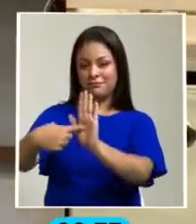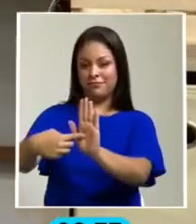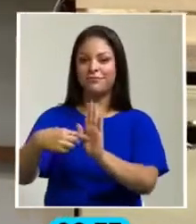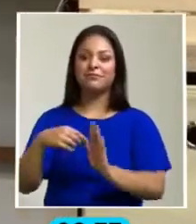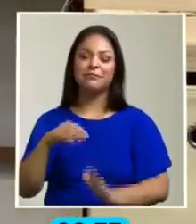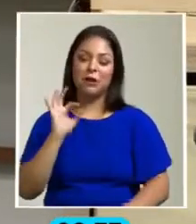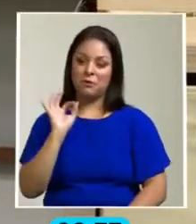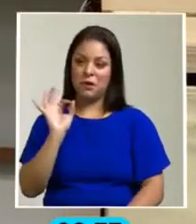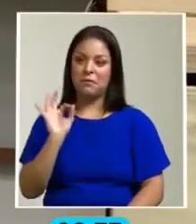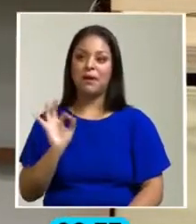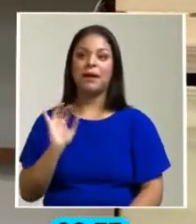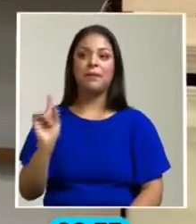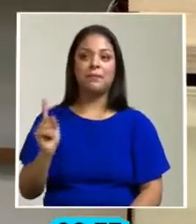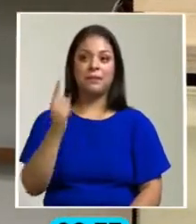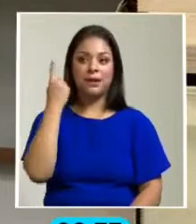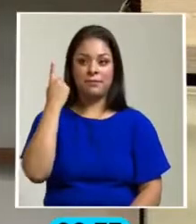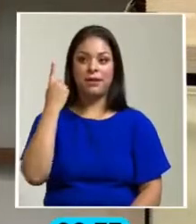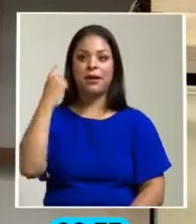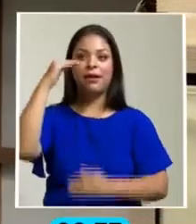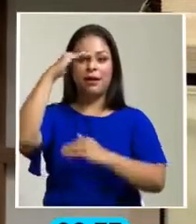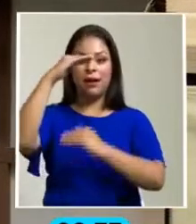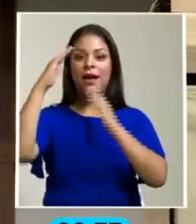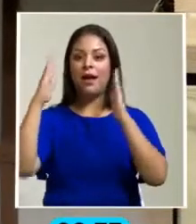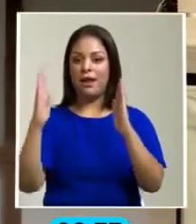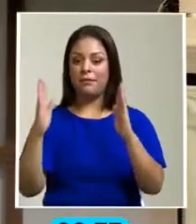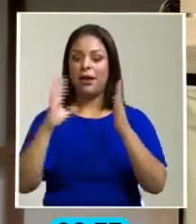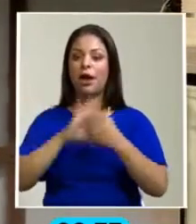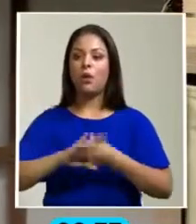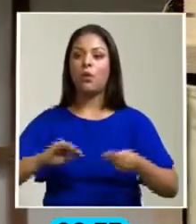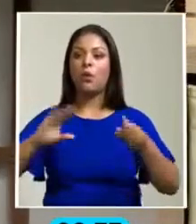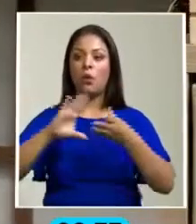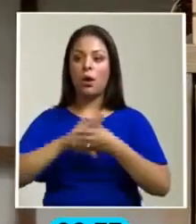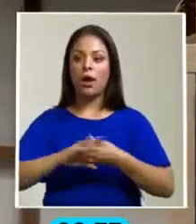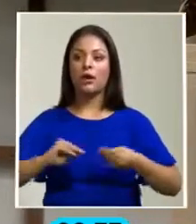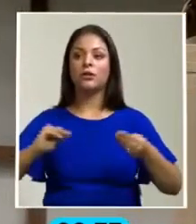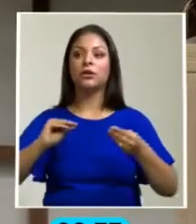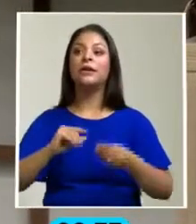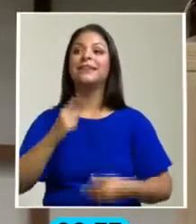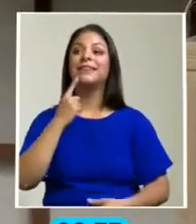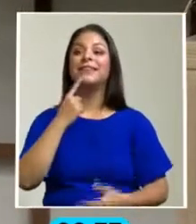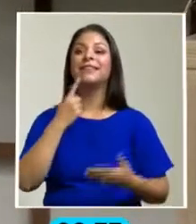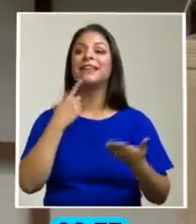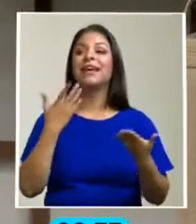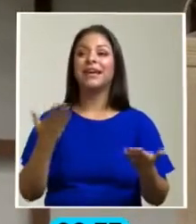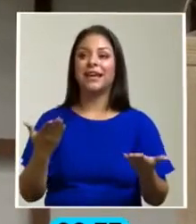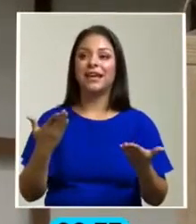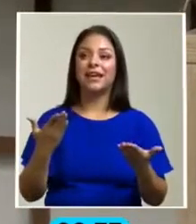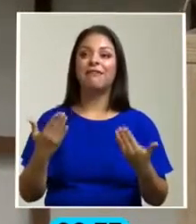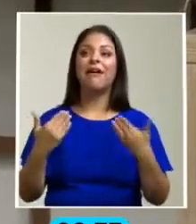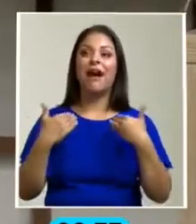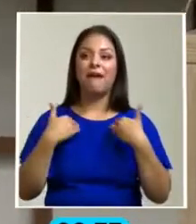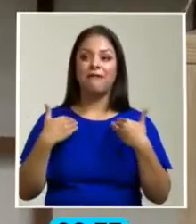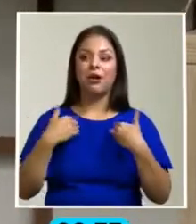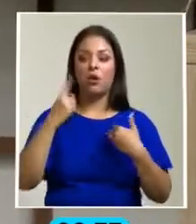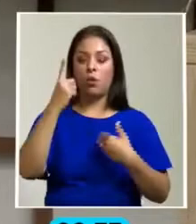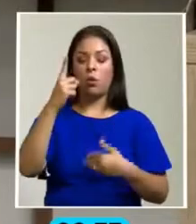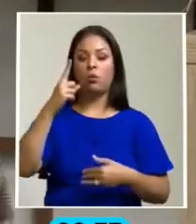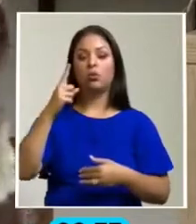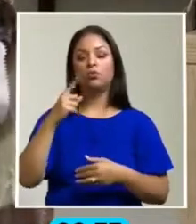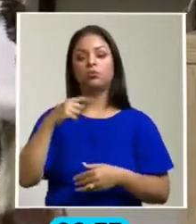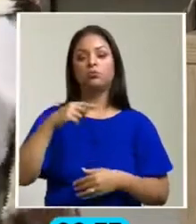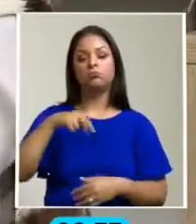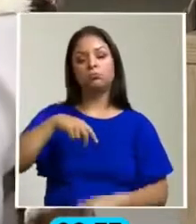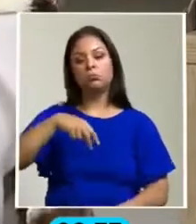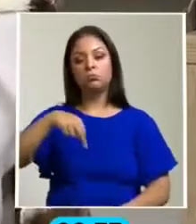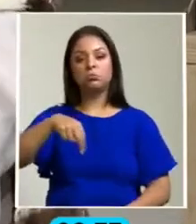bien, esa es la primera lámina del cuento, donde nos dicen que iba a haber un desfile con la danza en pasarela.